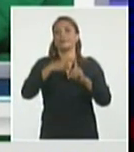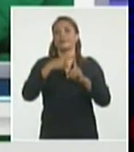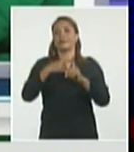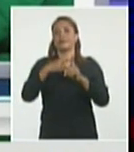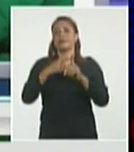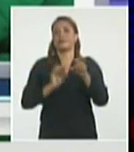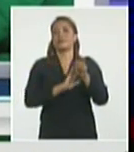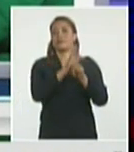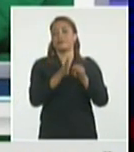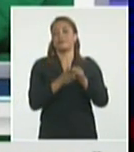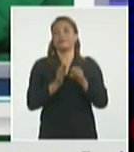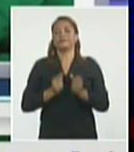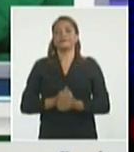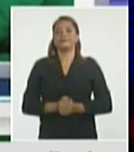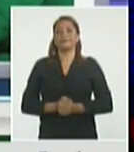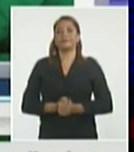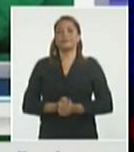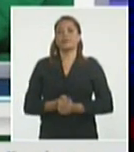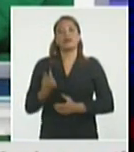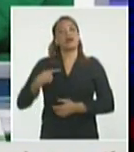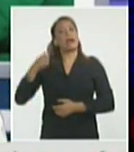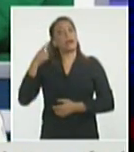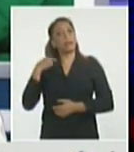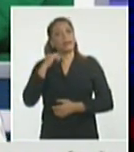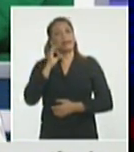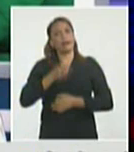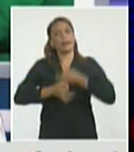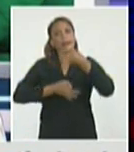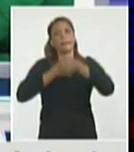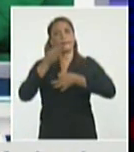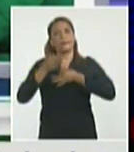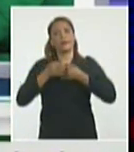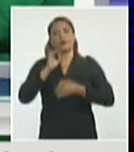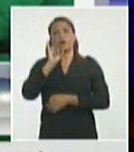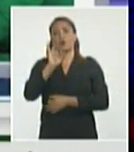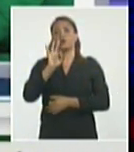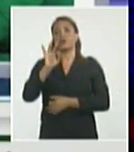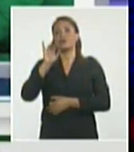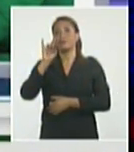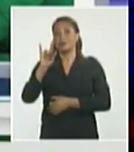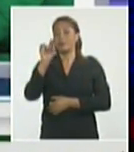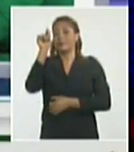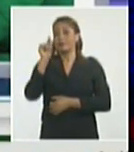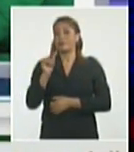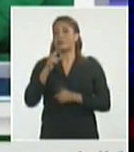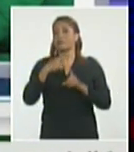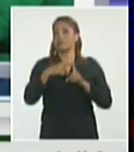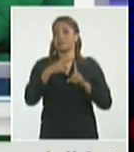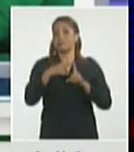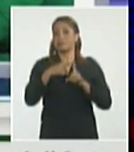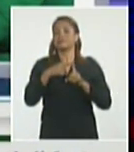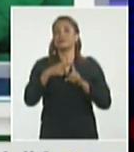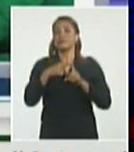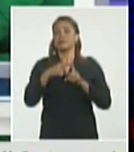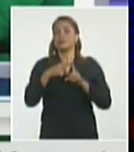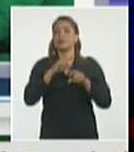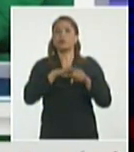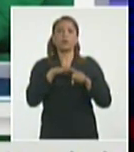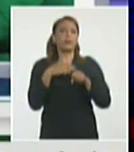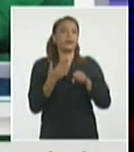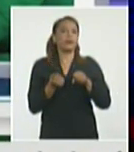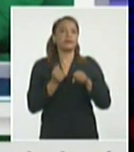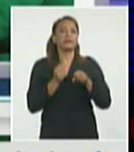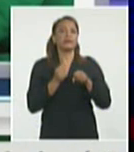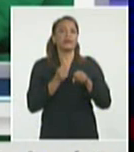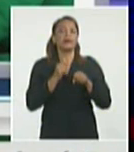ya previamente. Ayer, como ya yo dije, 89 de los diagnosticados, pues consecuencia de